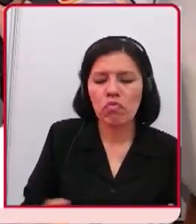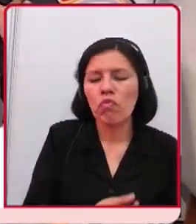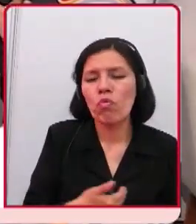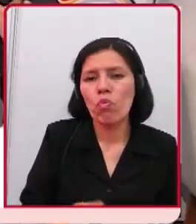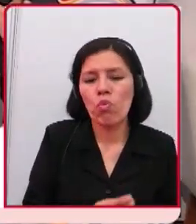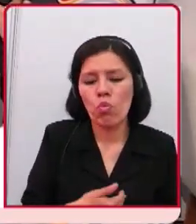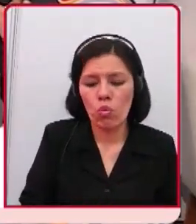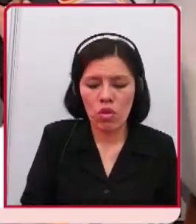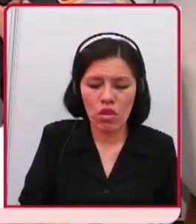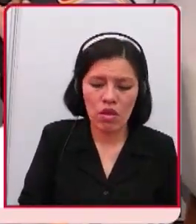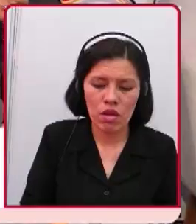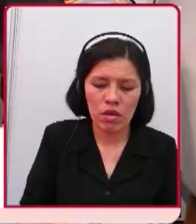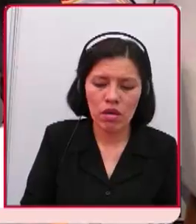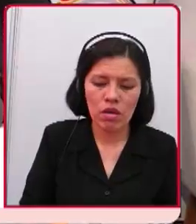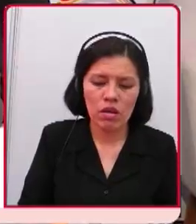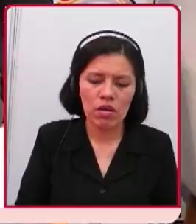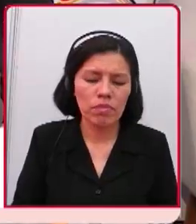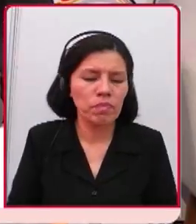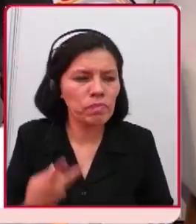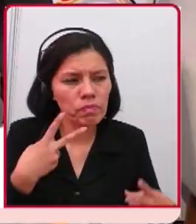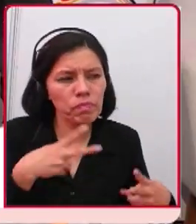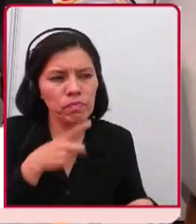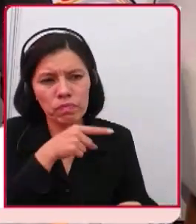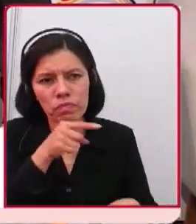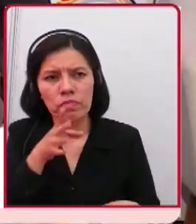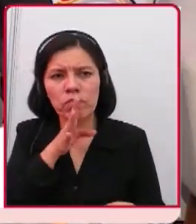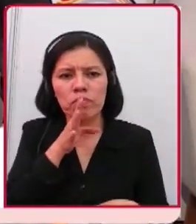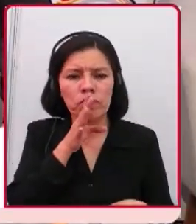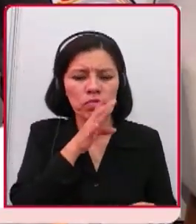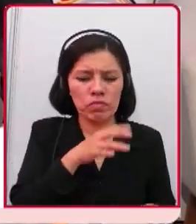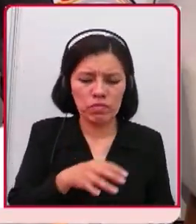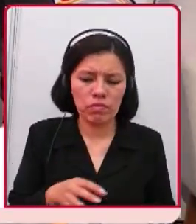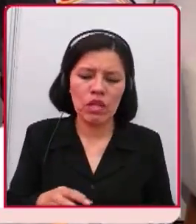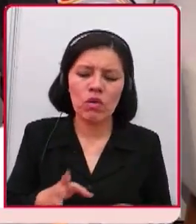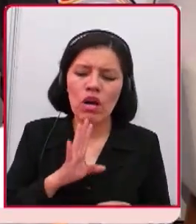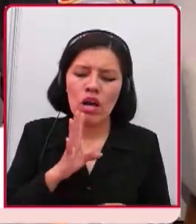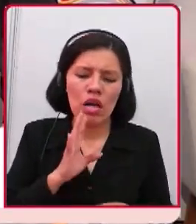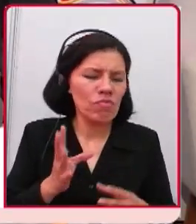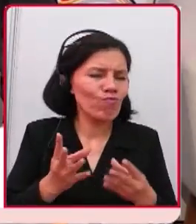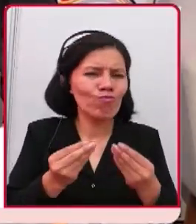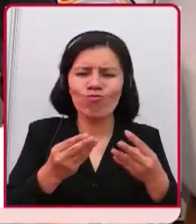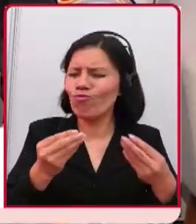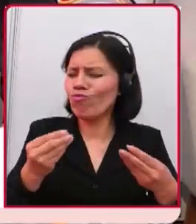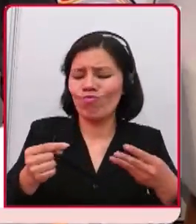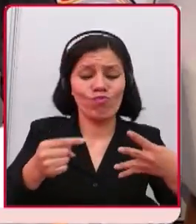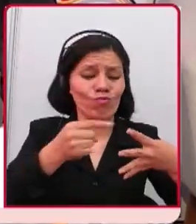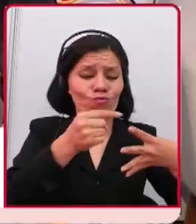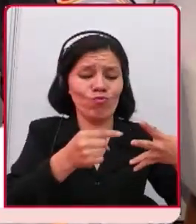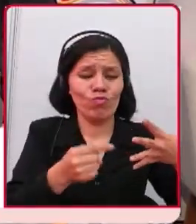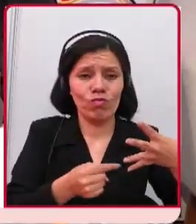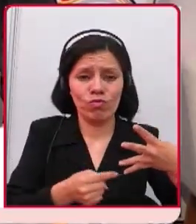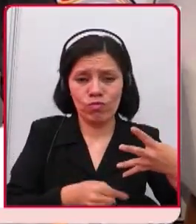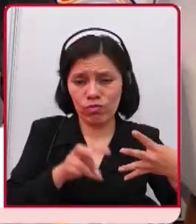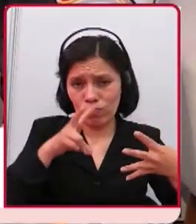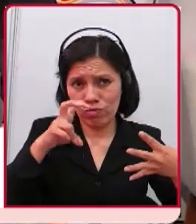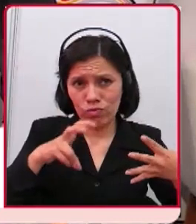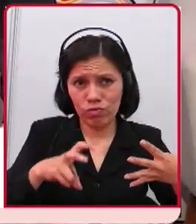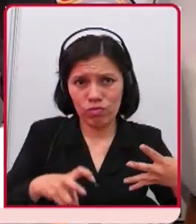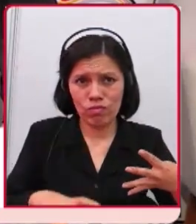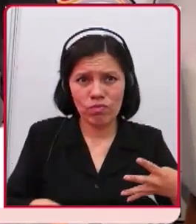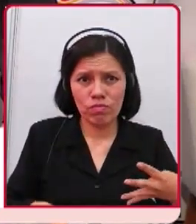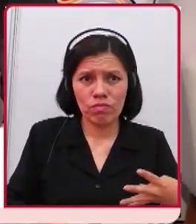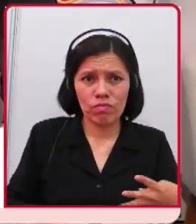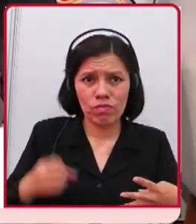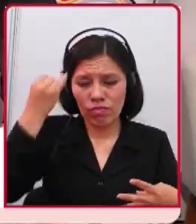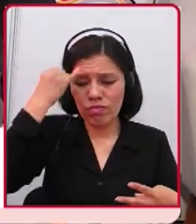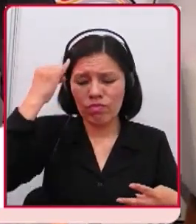Bien, yo estaba viendo que estabas integrando varias variables, valga la redundancia. Logré tomar nota del